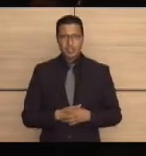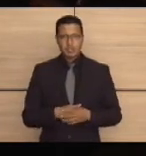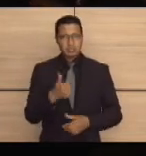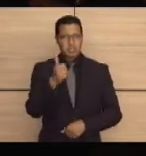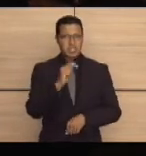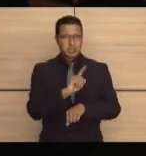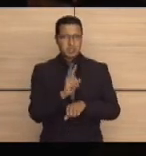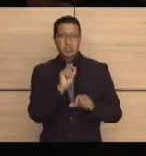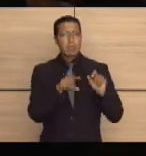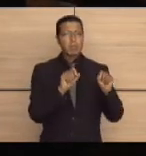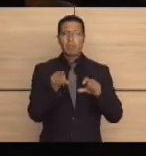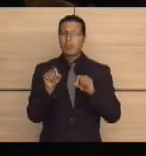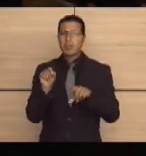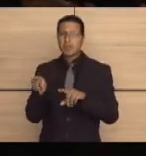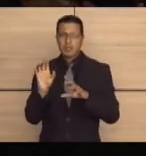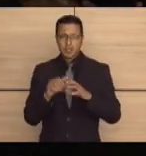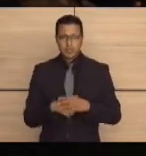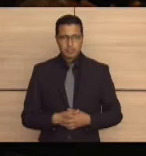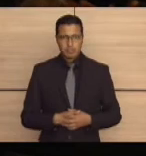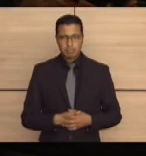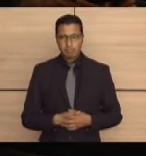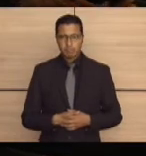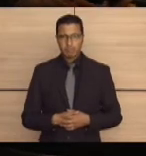10 minutos, pregunta abierta, dice.